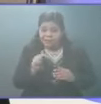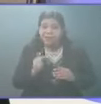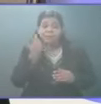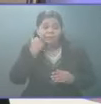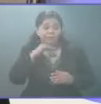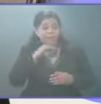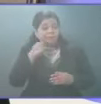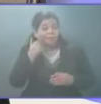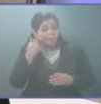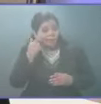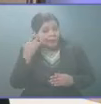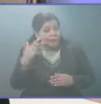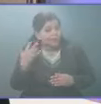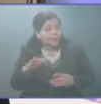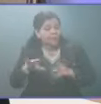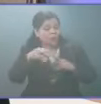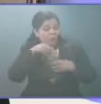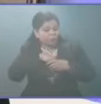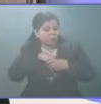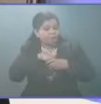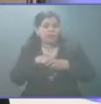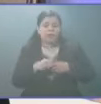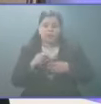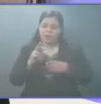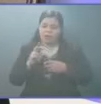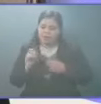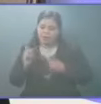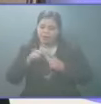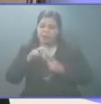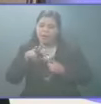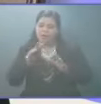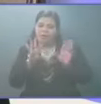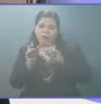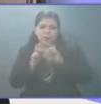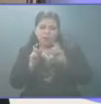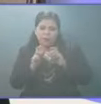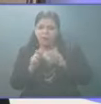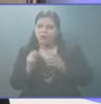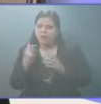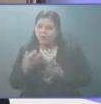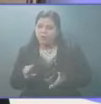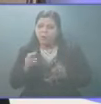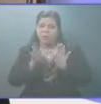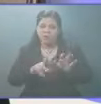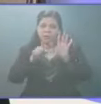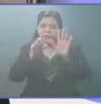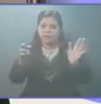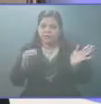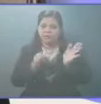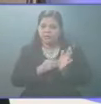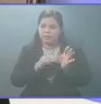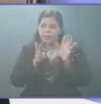contaminar. Y de hecho, de 20 a 39 años se registran